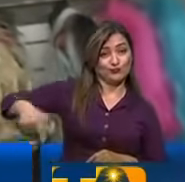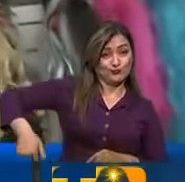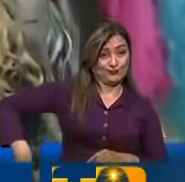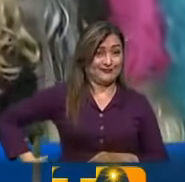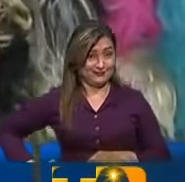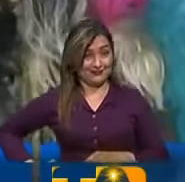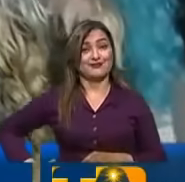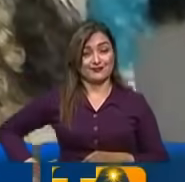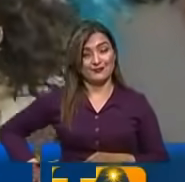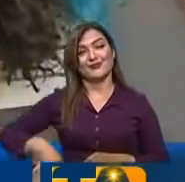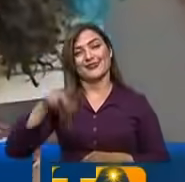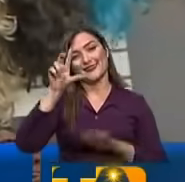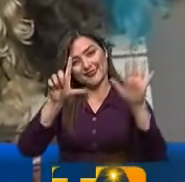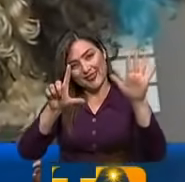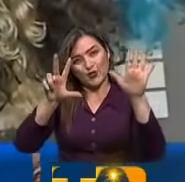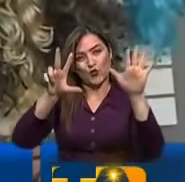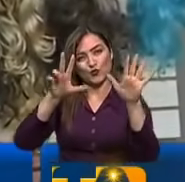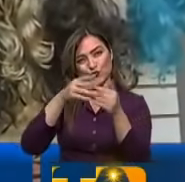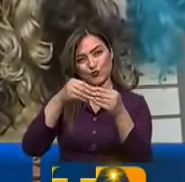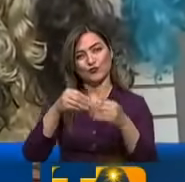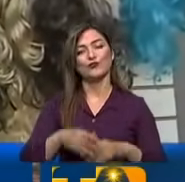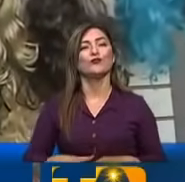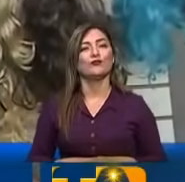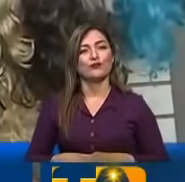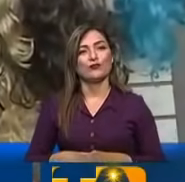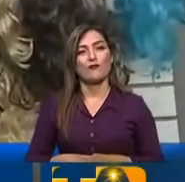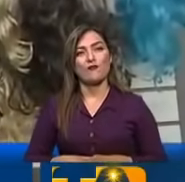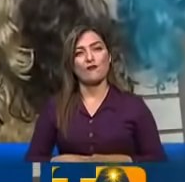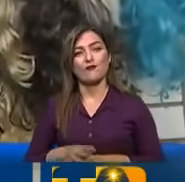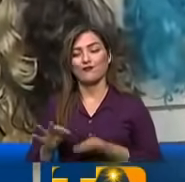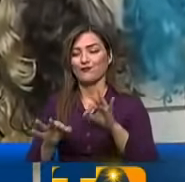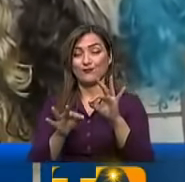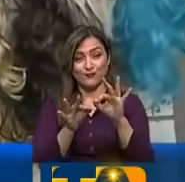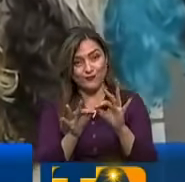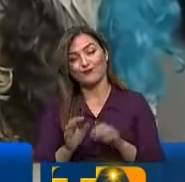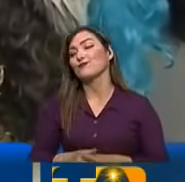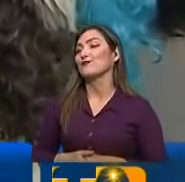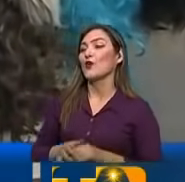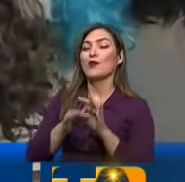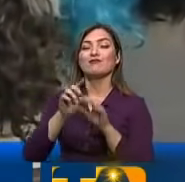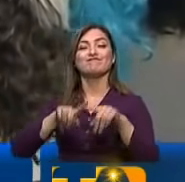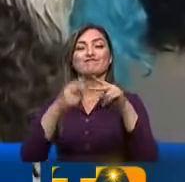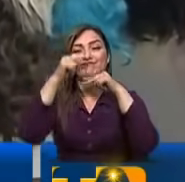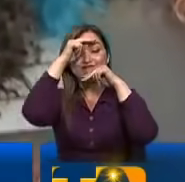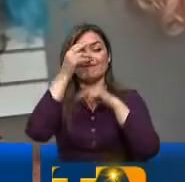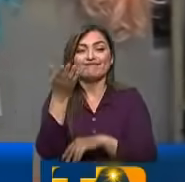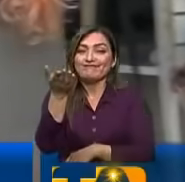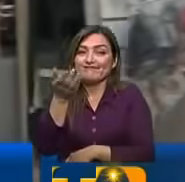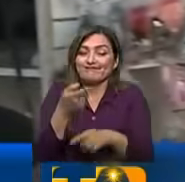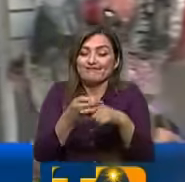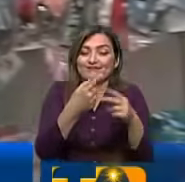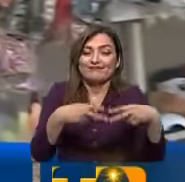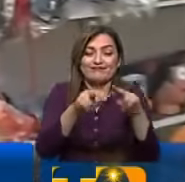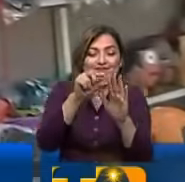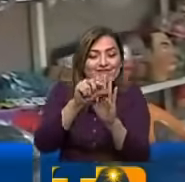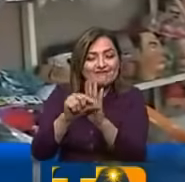las largas, esas le estamos dando en 7, 8 dólares. Perfecto, mi señora Jacqueline, compañeras, amigos televidentes, ustedes ya están viendo, estos son varios de los precios